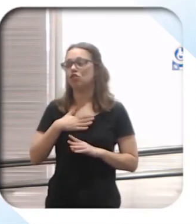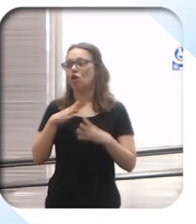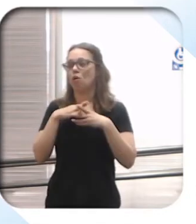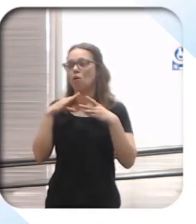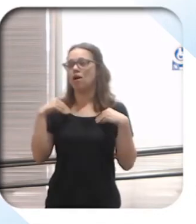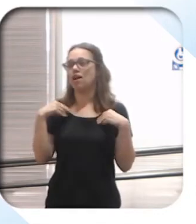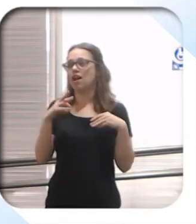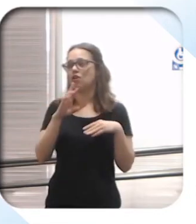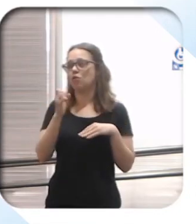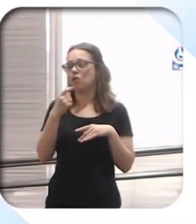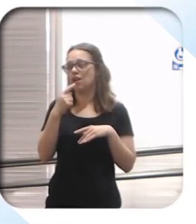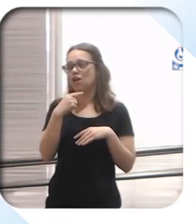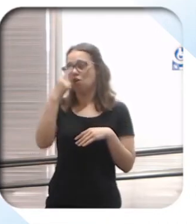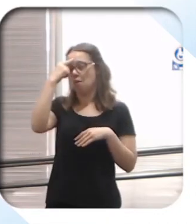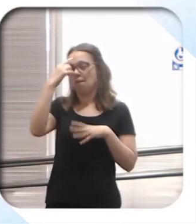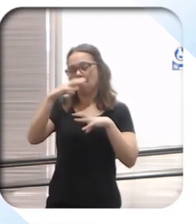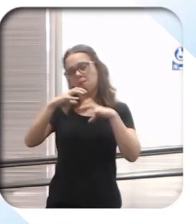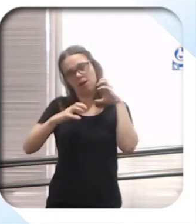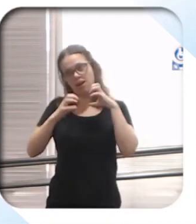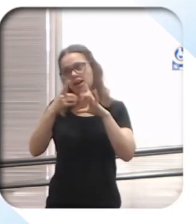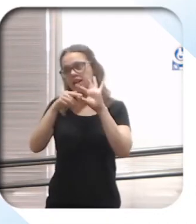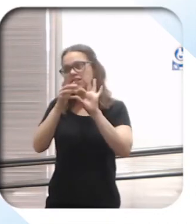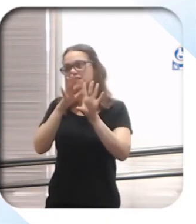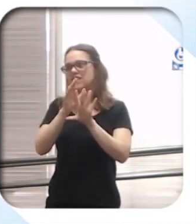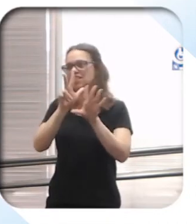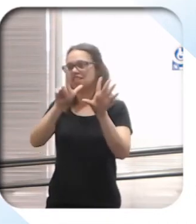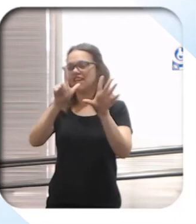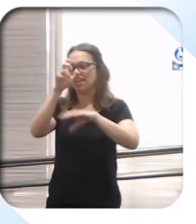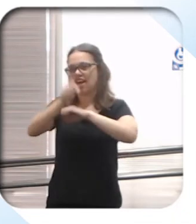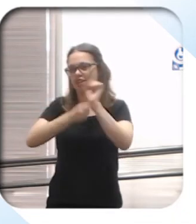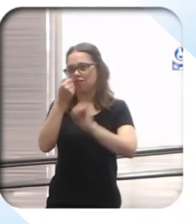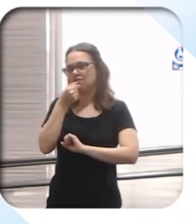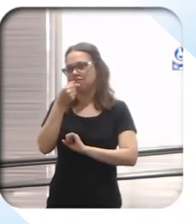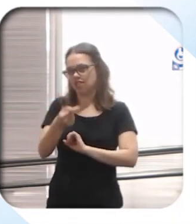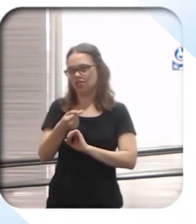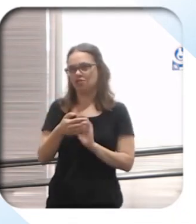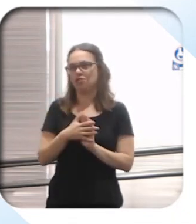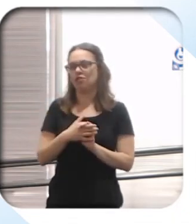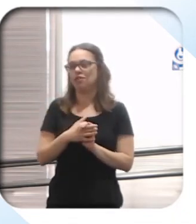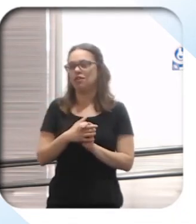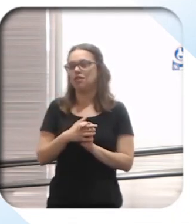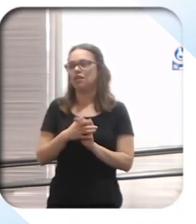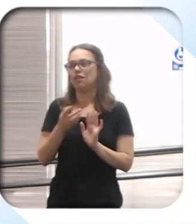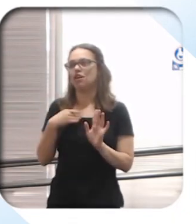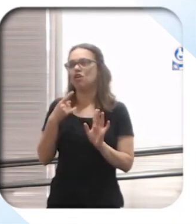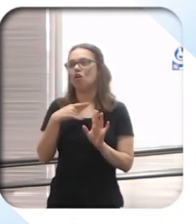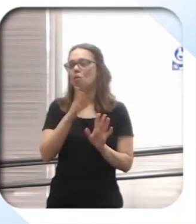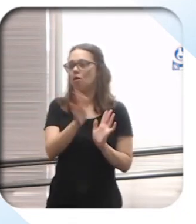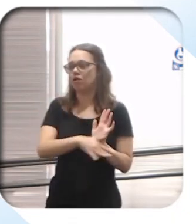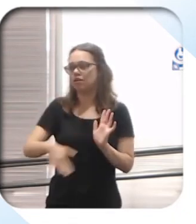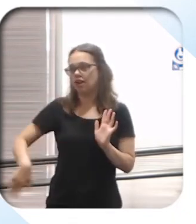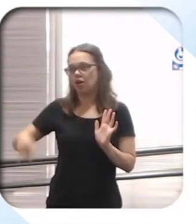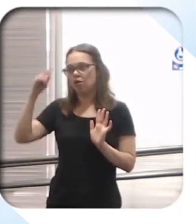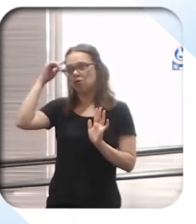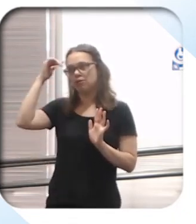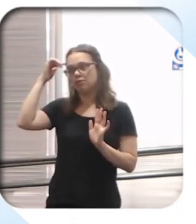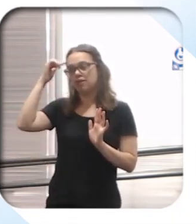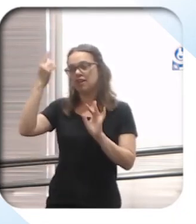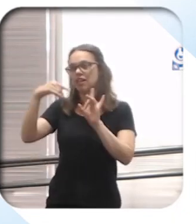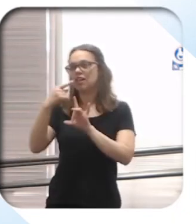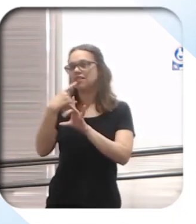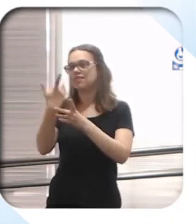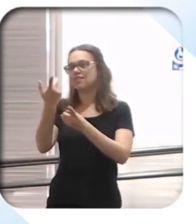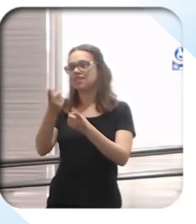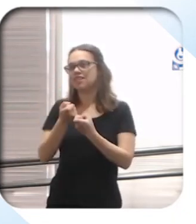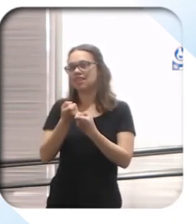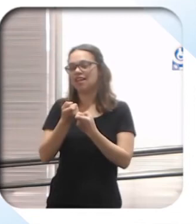Roosevelt de niños con parálisis cerebral durante 7 años, no se dijo, y como neuropediatra tuve la necesidad de,